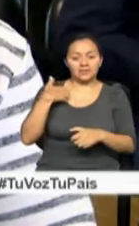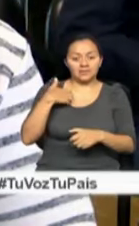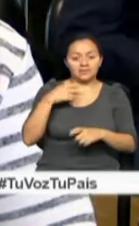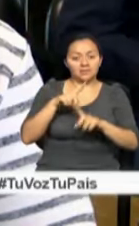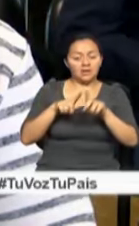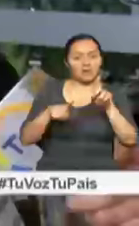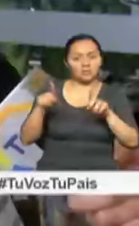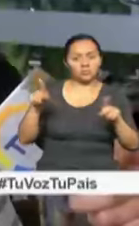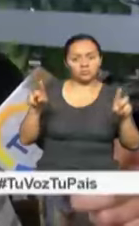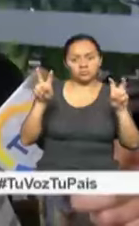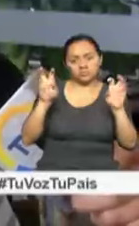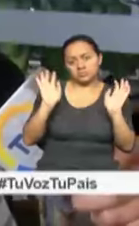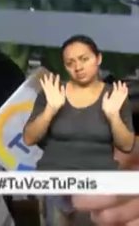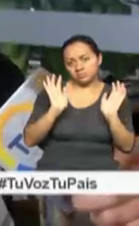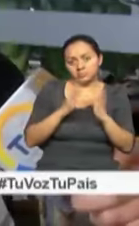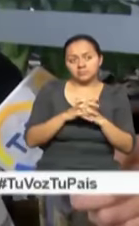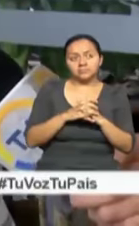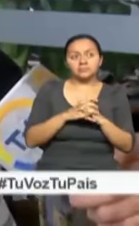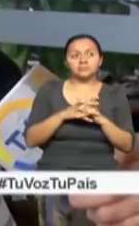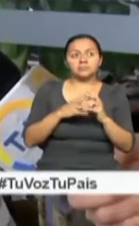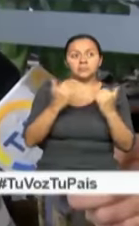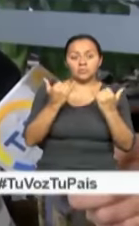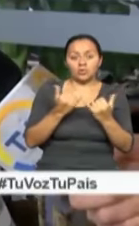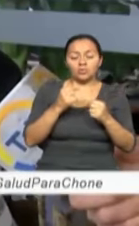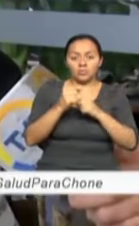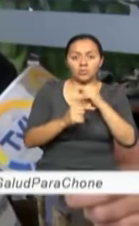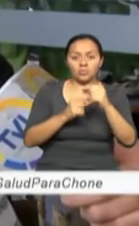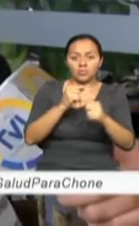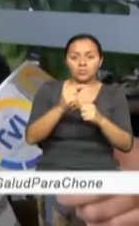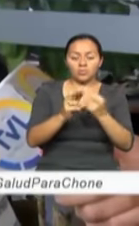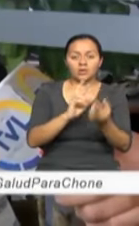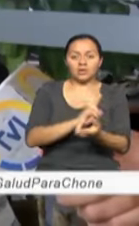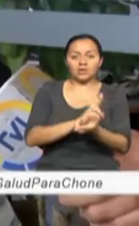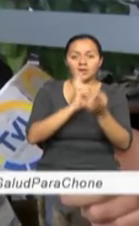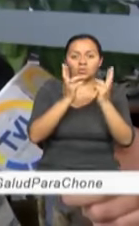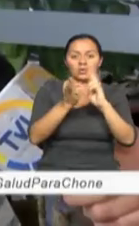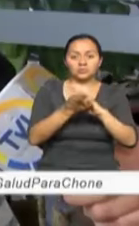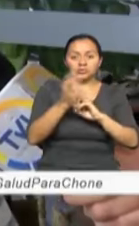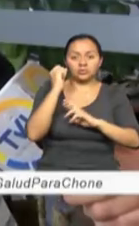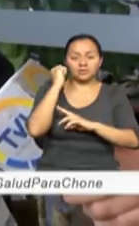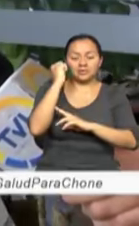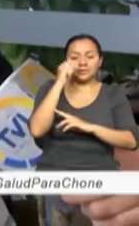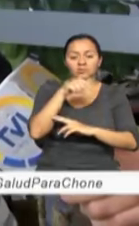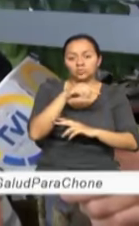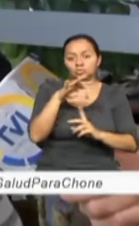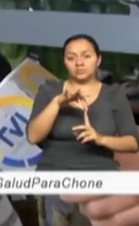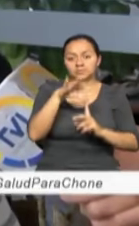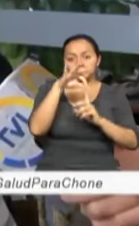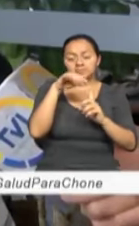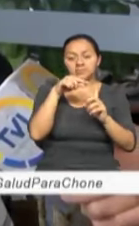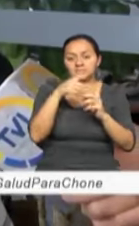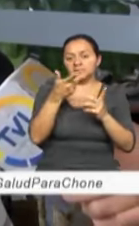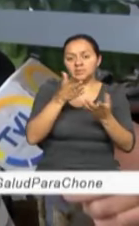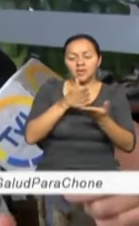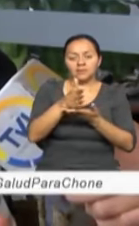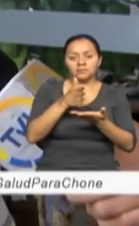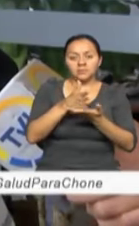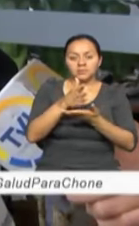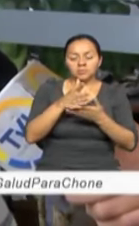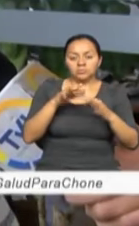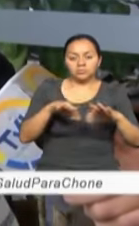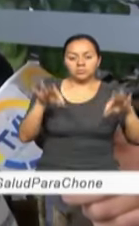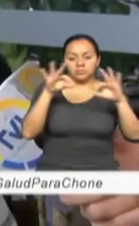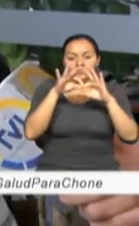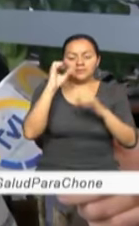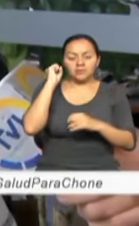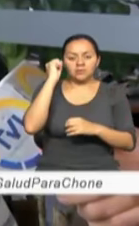ciertos parámetros. Estamos regulando los derechos que tienen como materia específica el acceso a